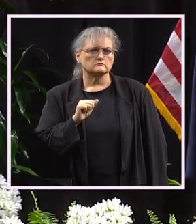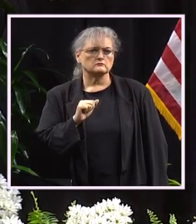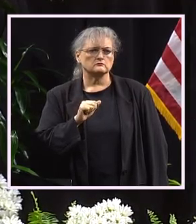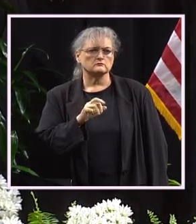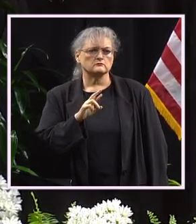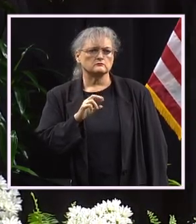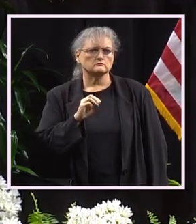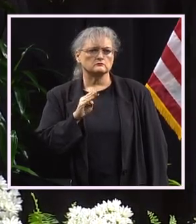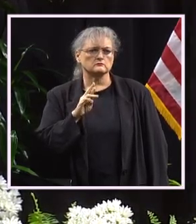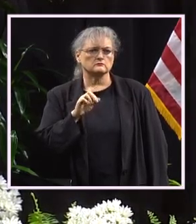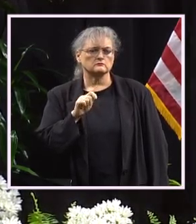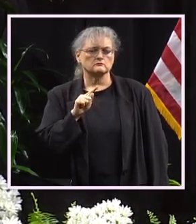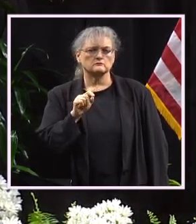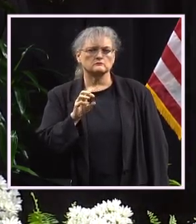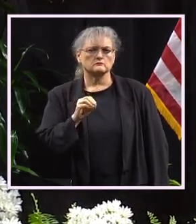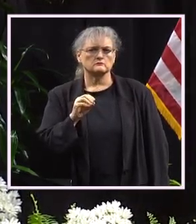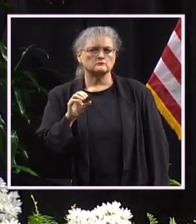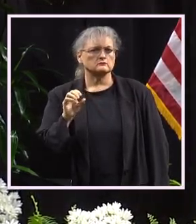Norberto Zavala.